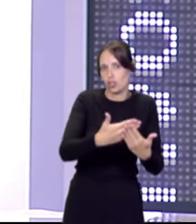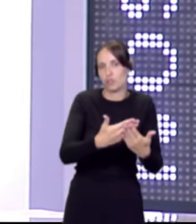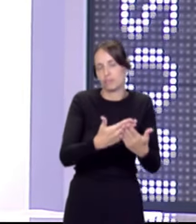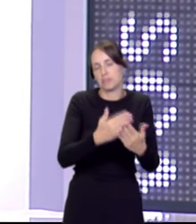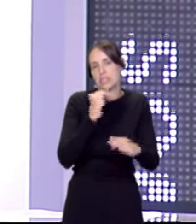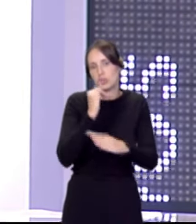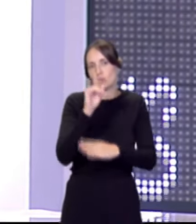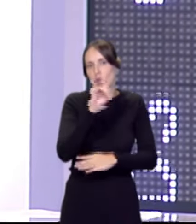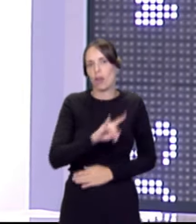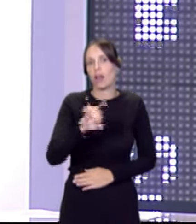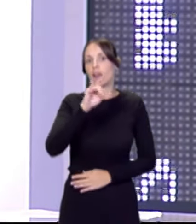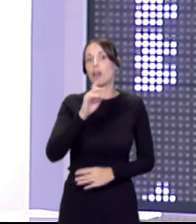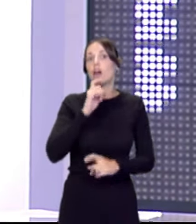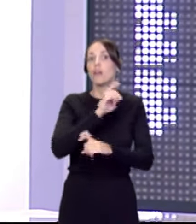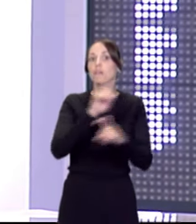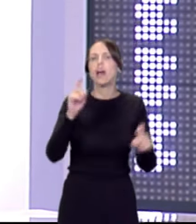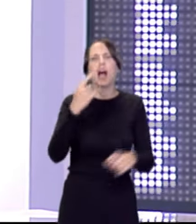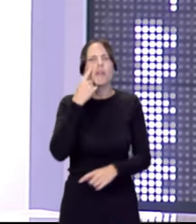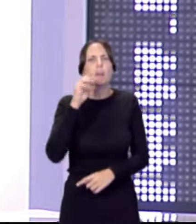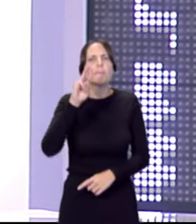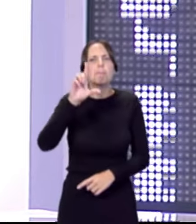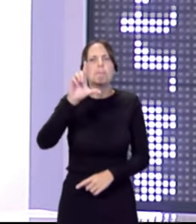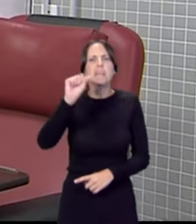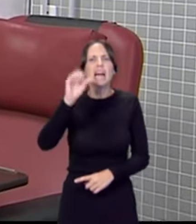conocer para qué se utiliza el plasma.